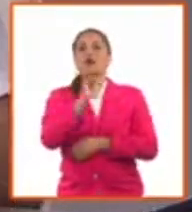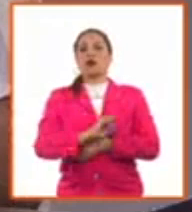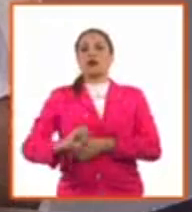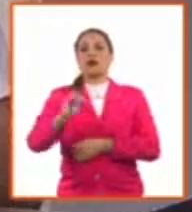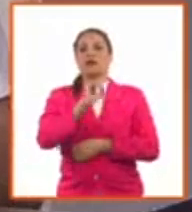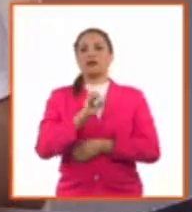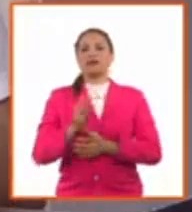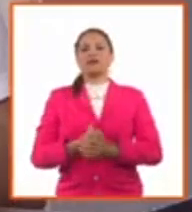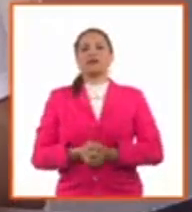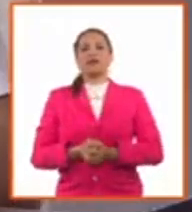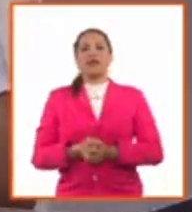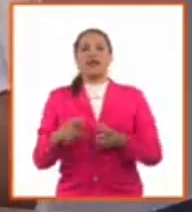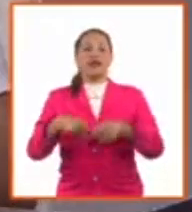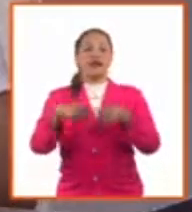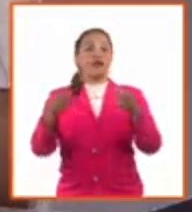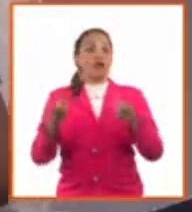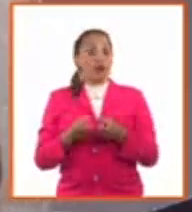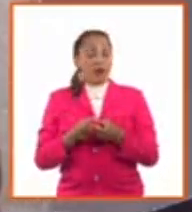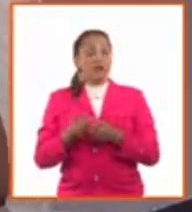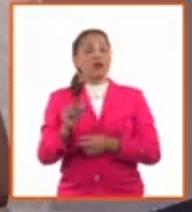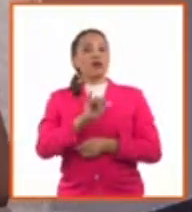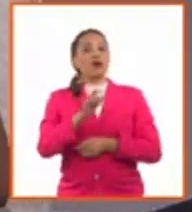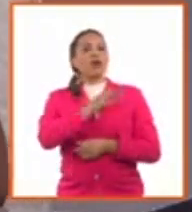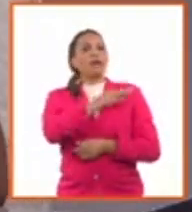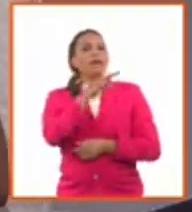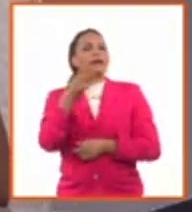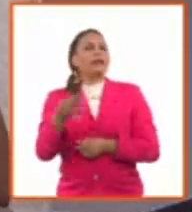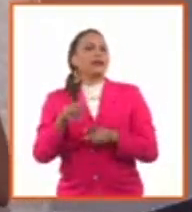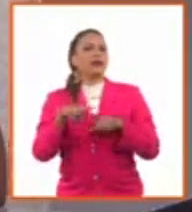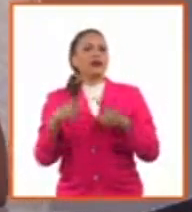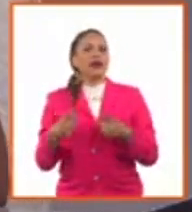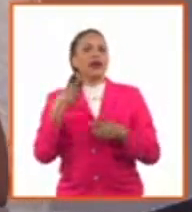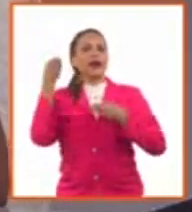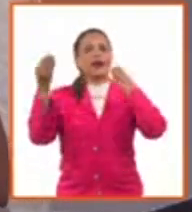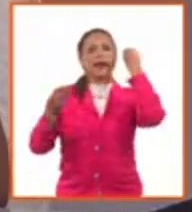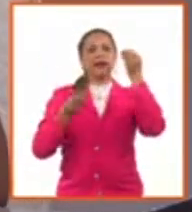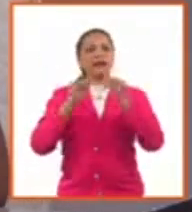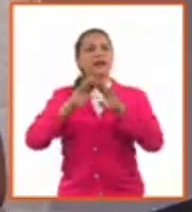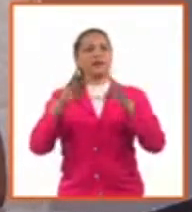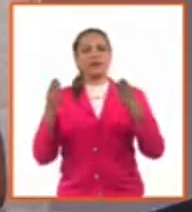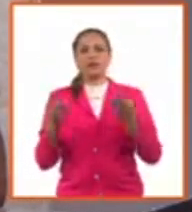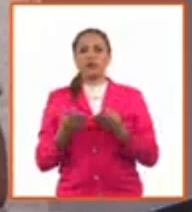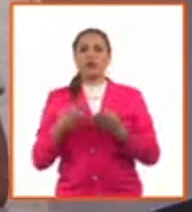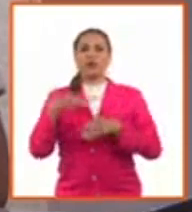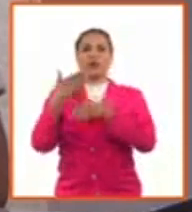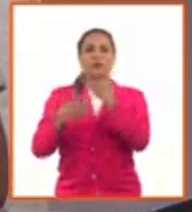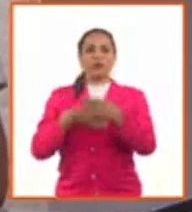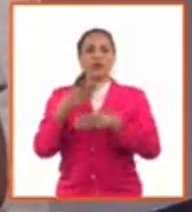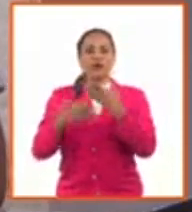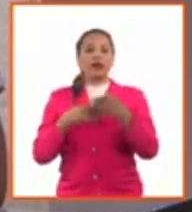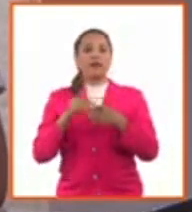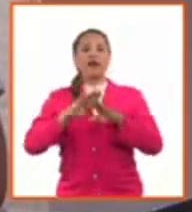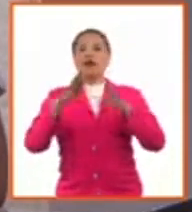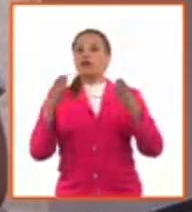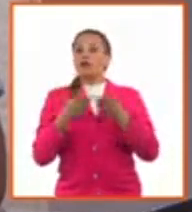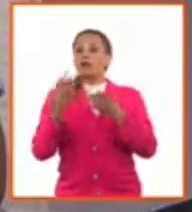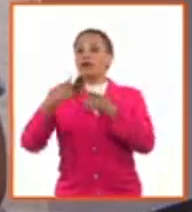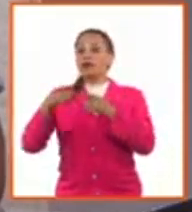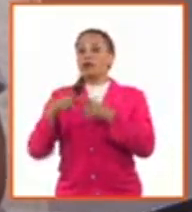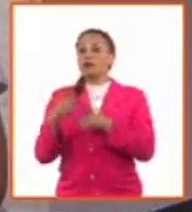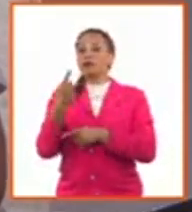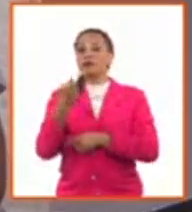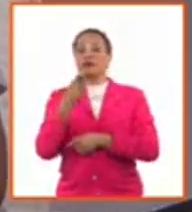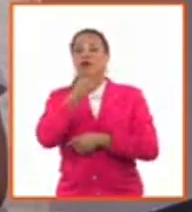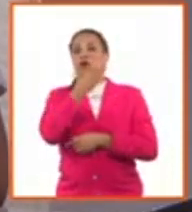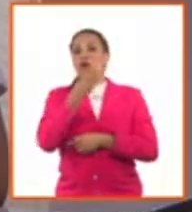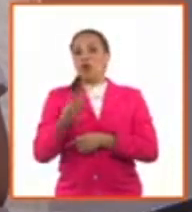Este centenario con su congreso es también una invitación al análisis lúcido, al análisis agudo, a